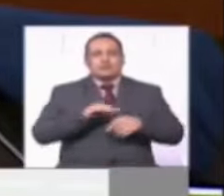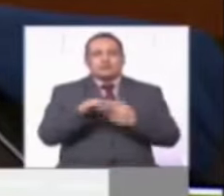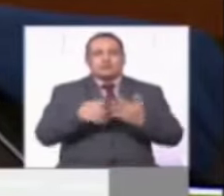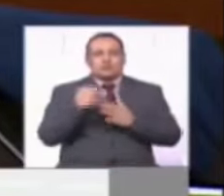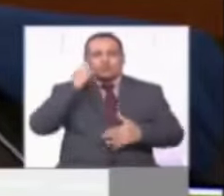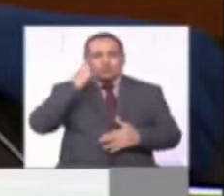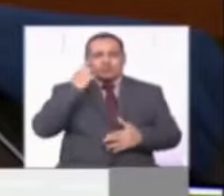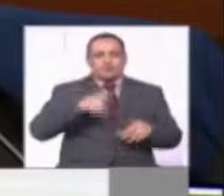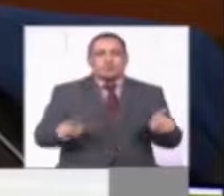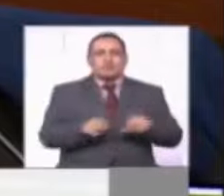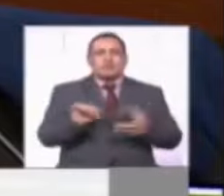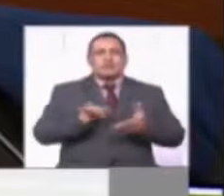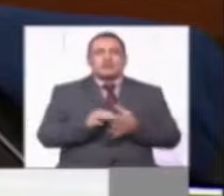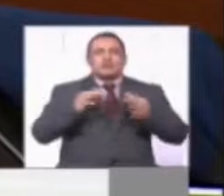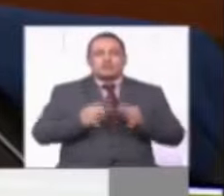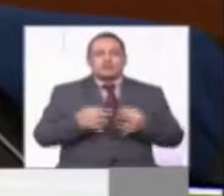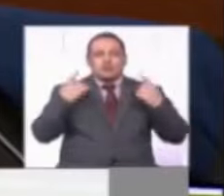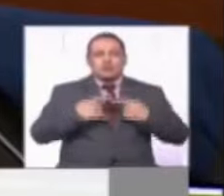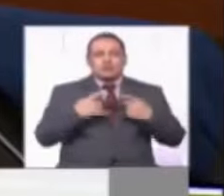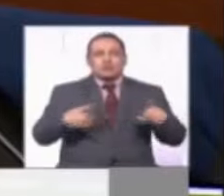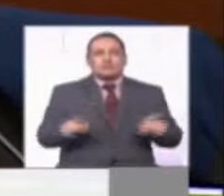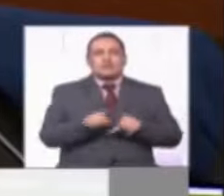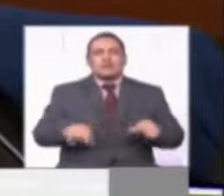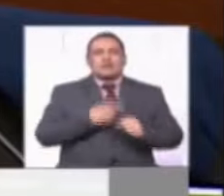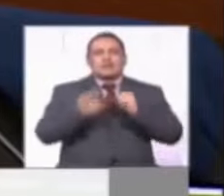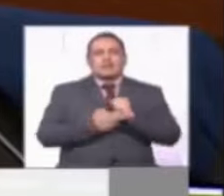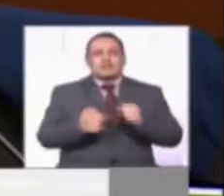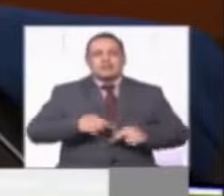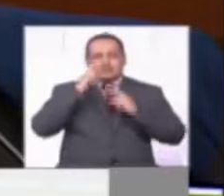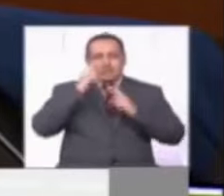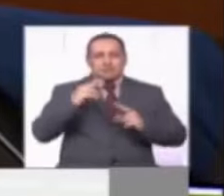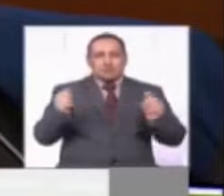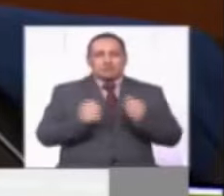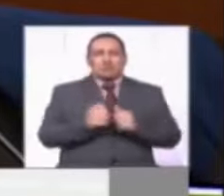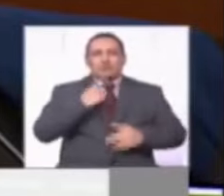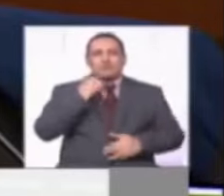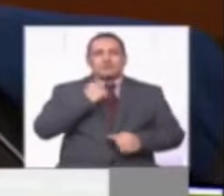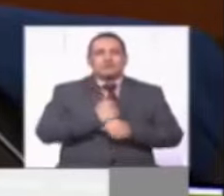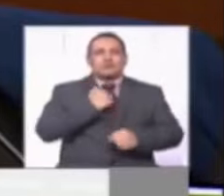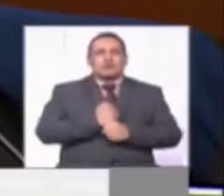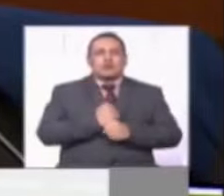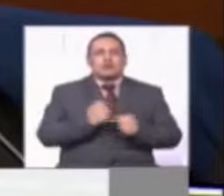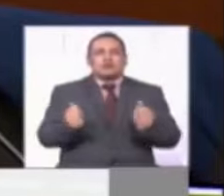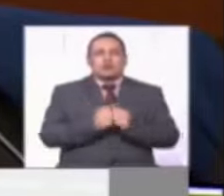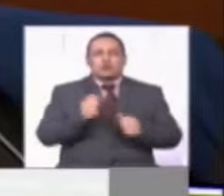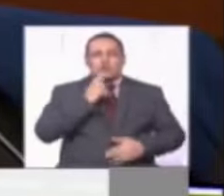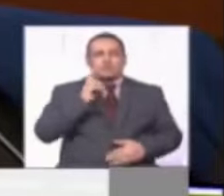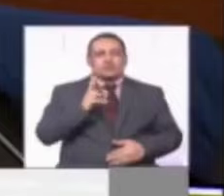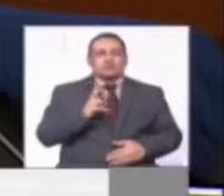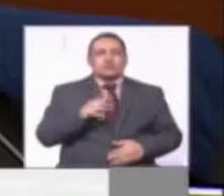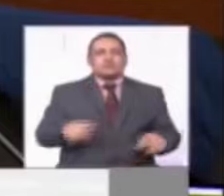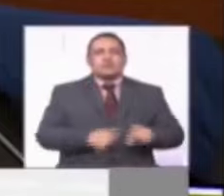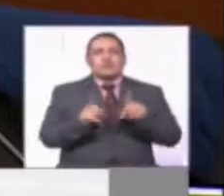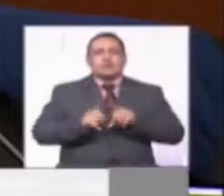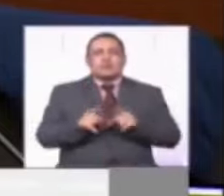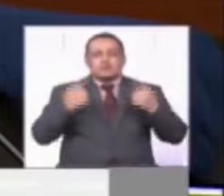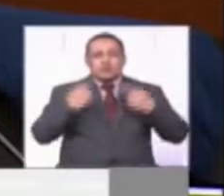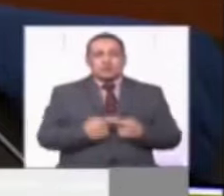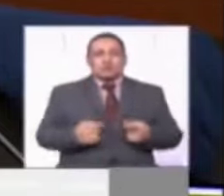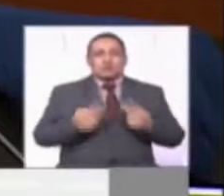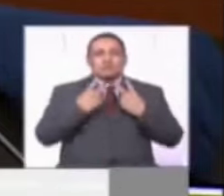político por hacer cumplir estas medidas y garantizar el respeto de los derechos laborales de los docentes. Esta